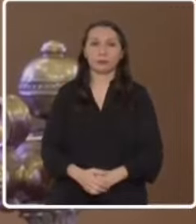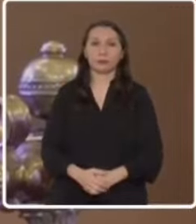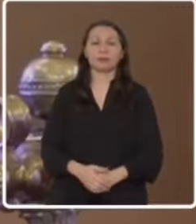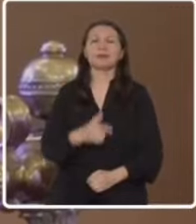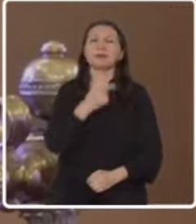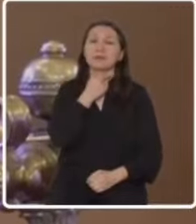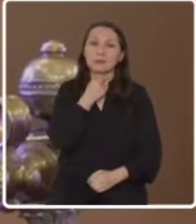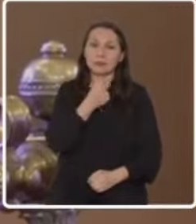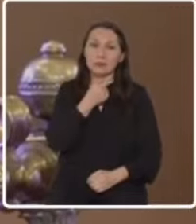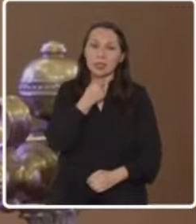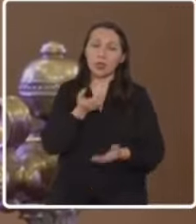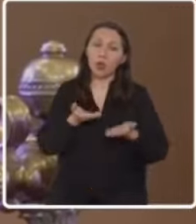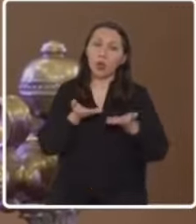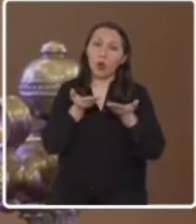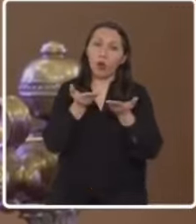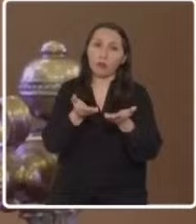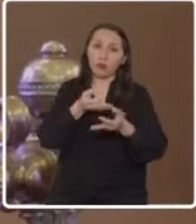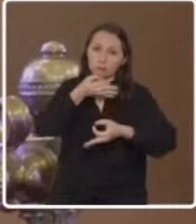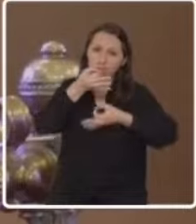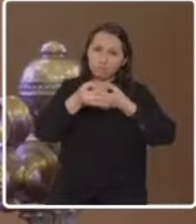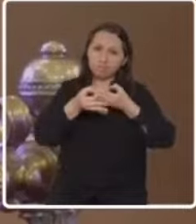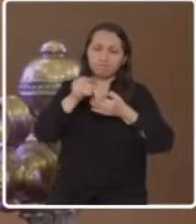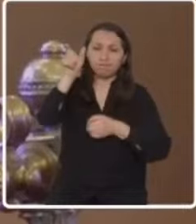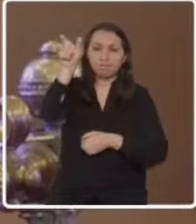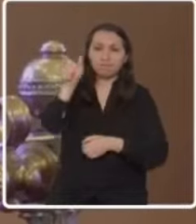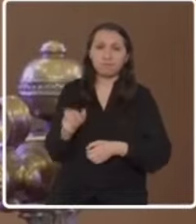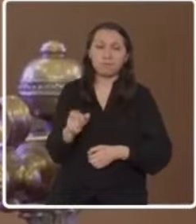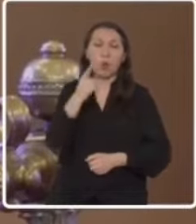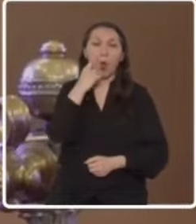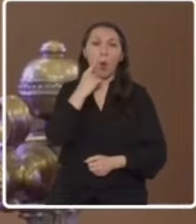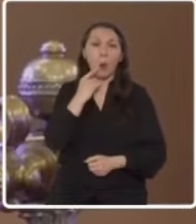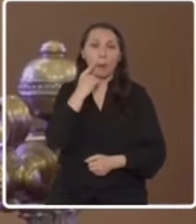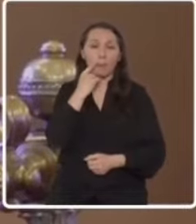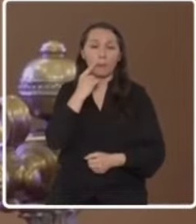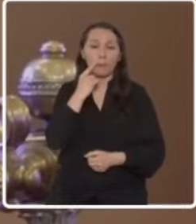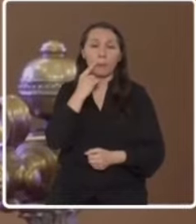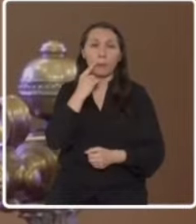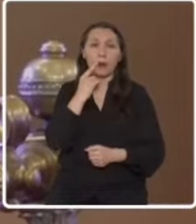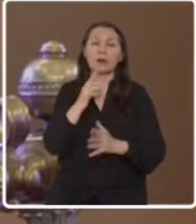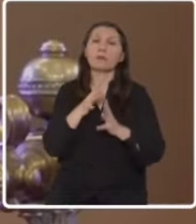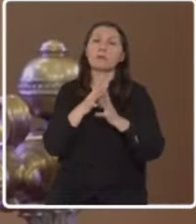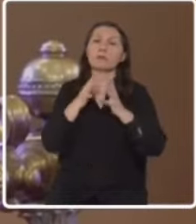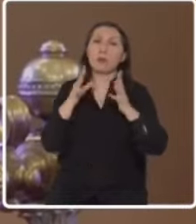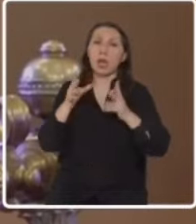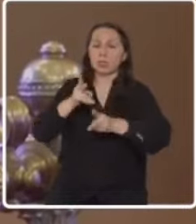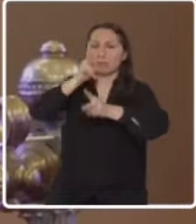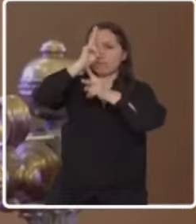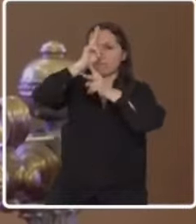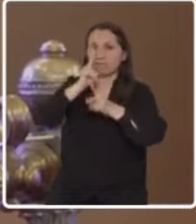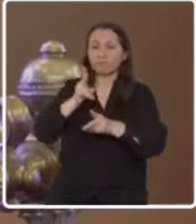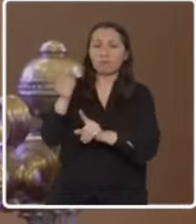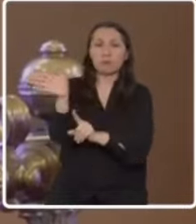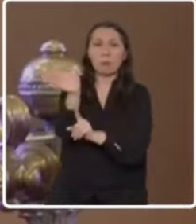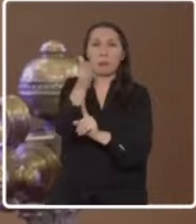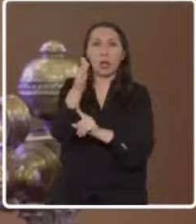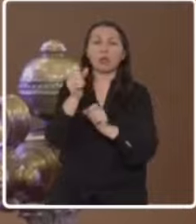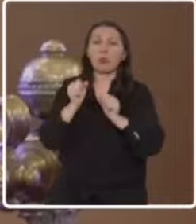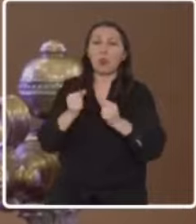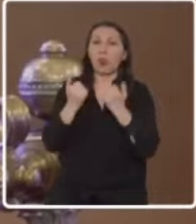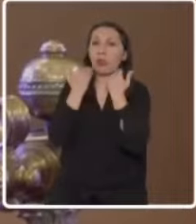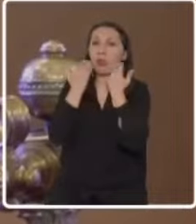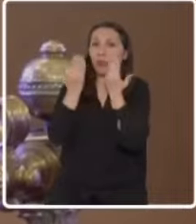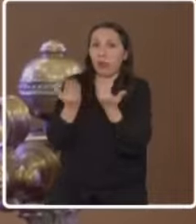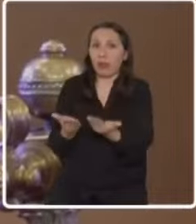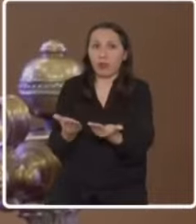Quiero ofrecer testimonio de un hombre que recibió los más altos honores de nuestra patria puede